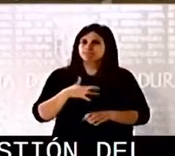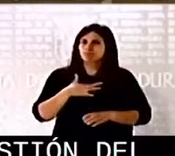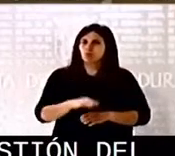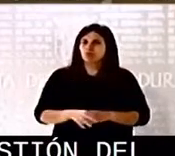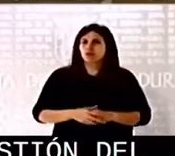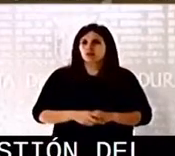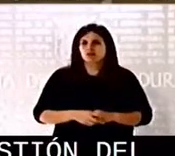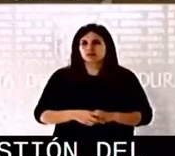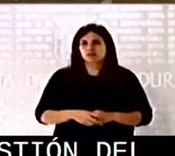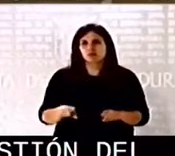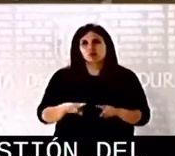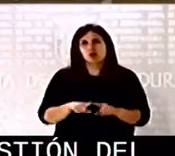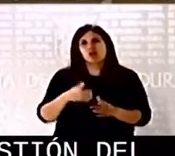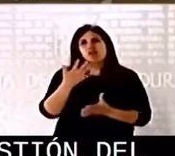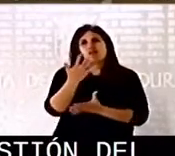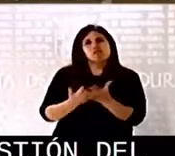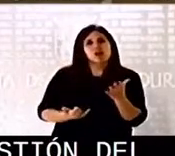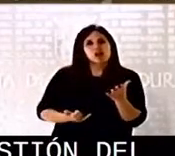no